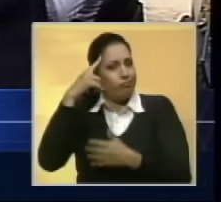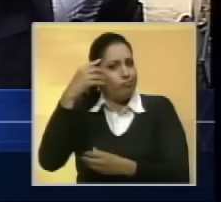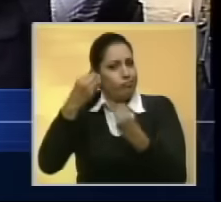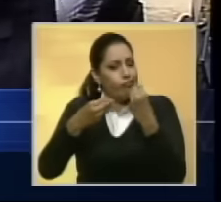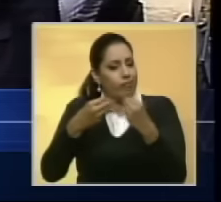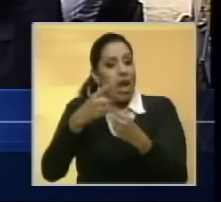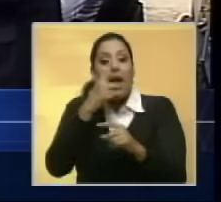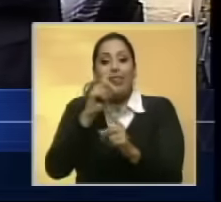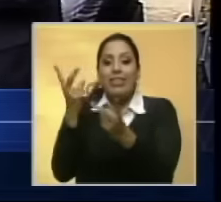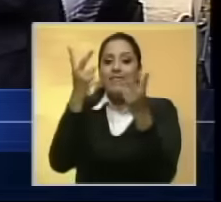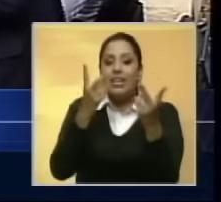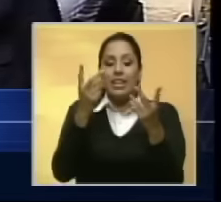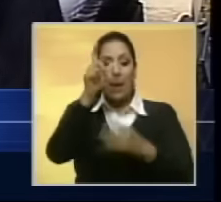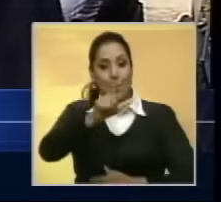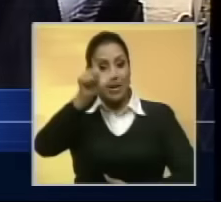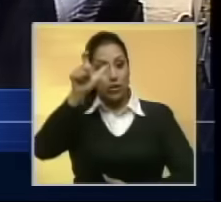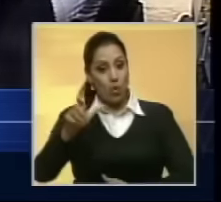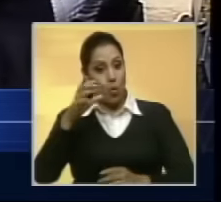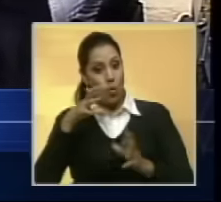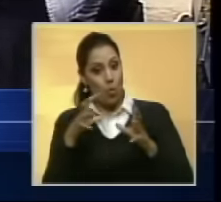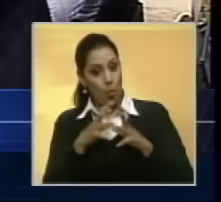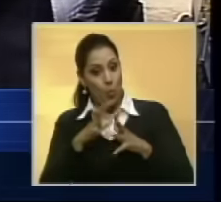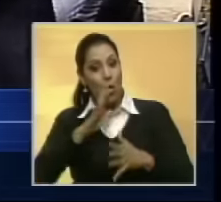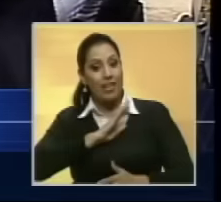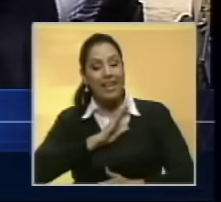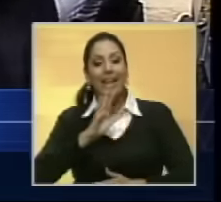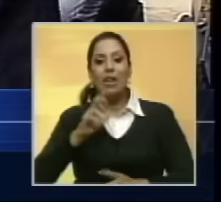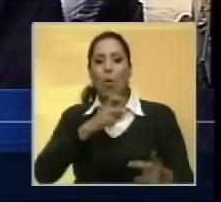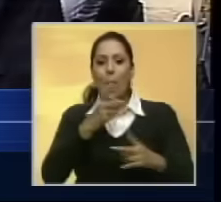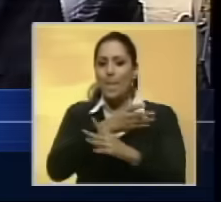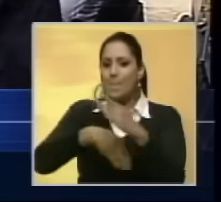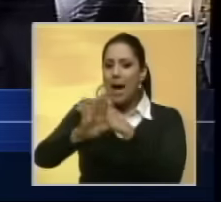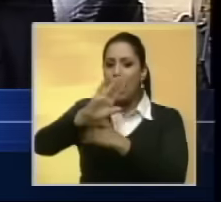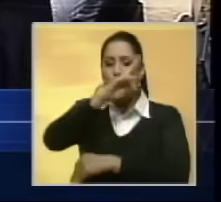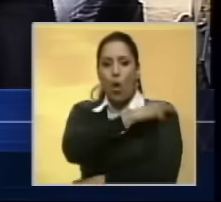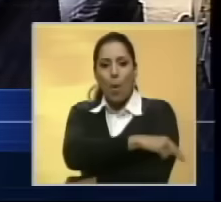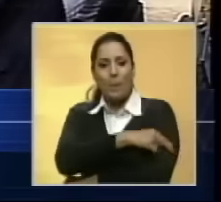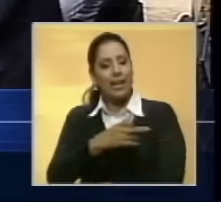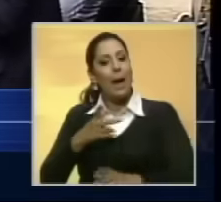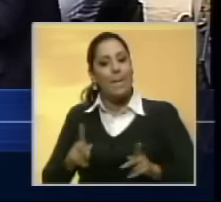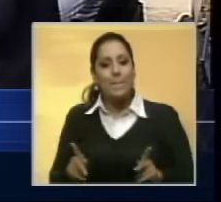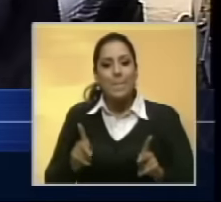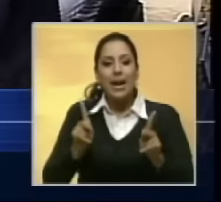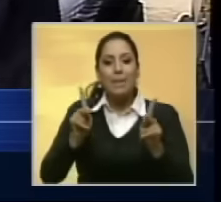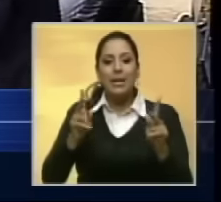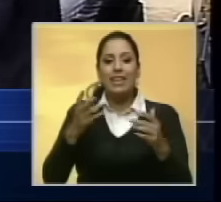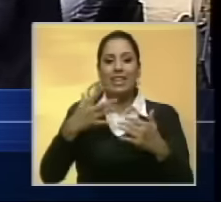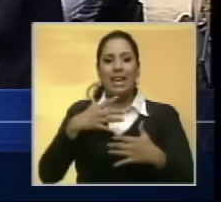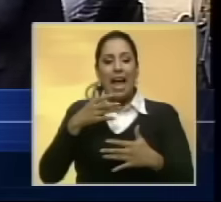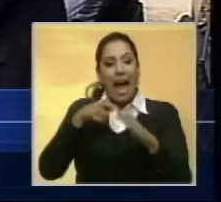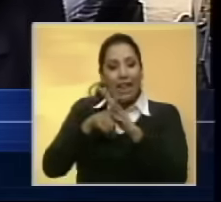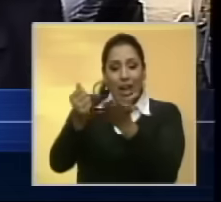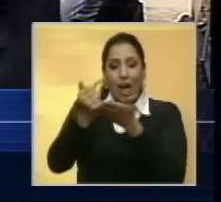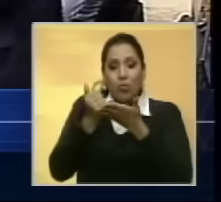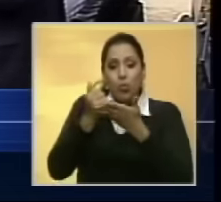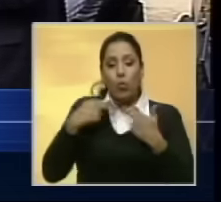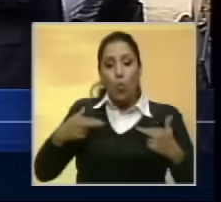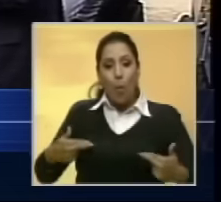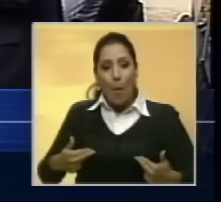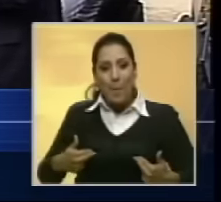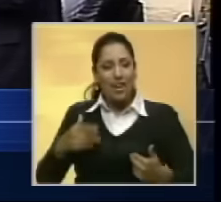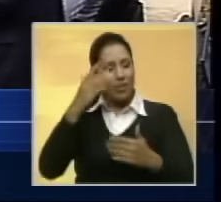pasillo. Invito a esta bancada de la crisis que vayan a los hospitales, que permitan esa entrada humanitaria y que dejen